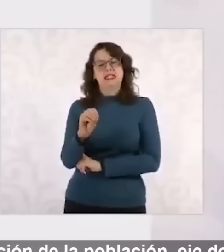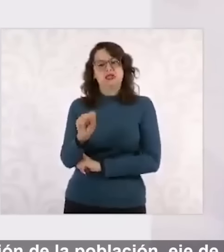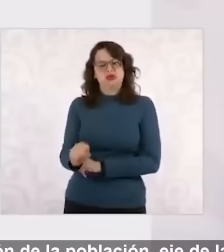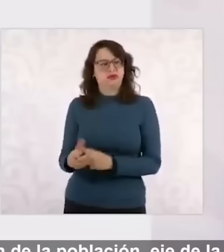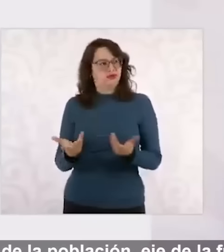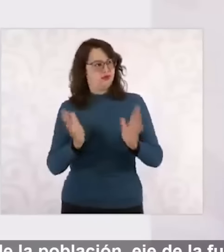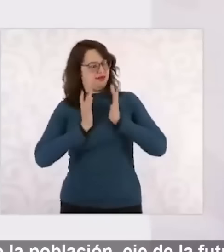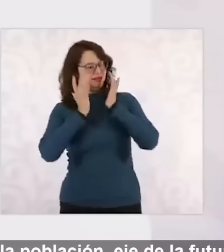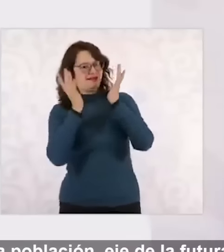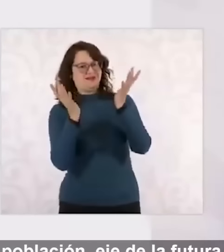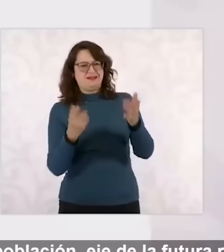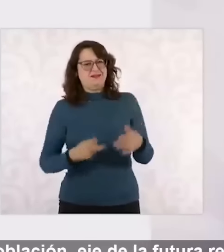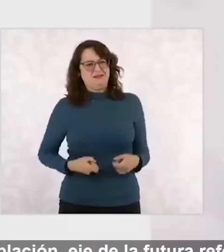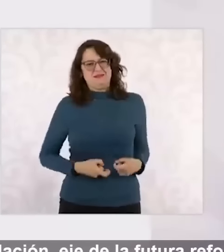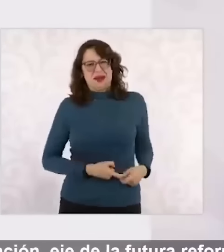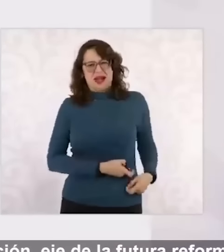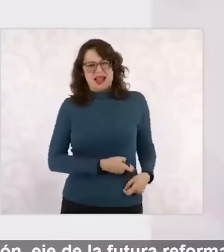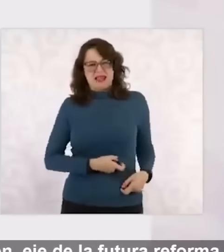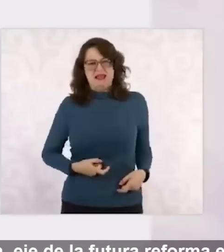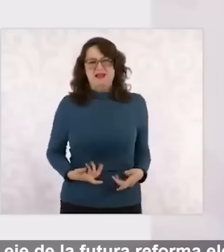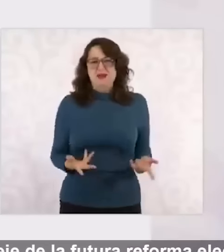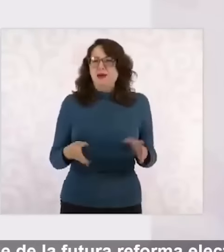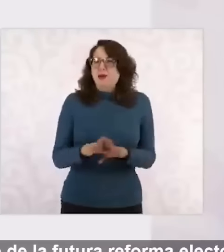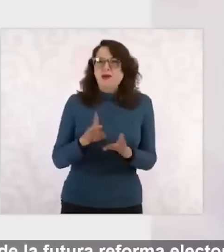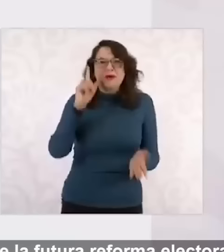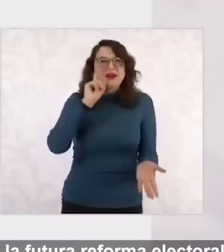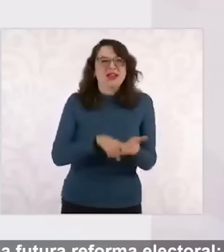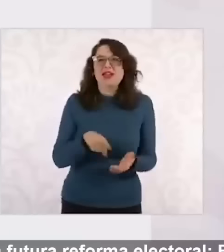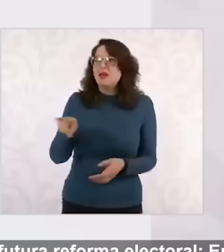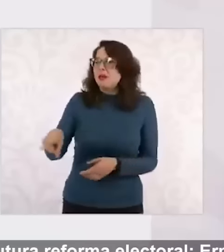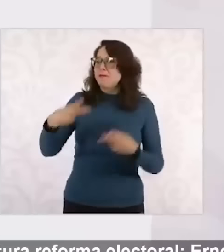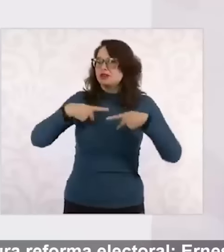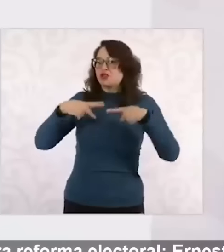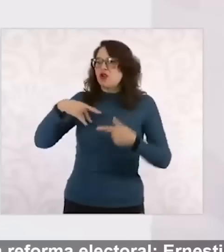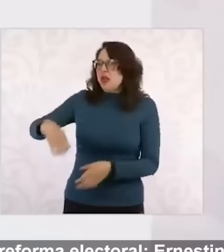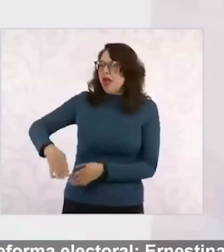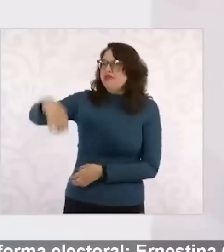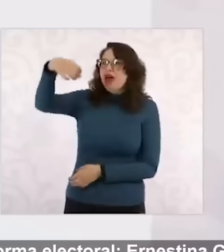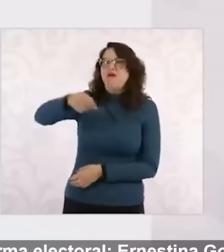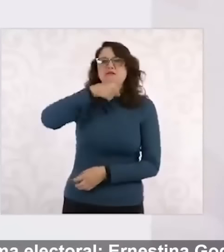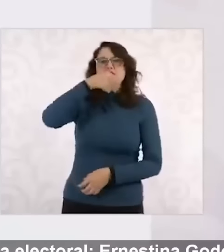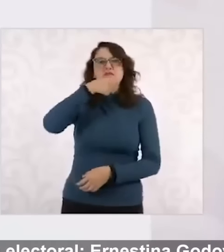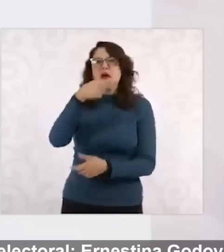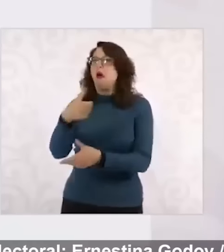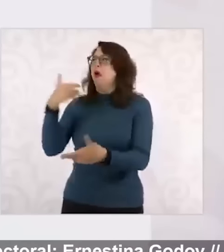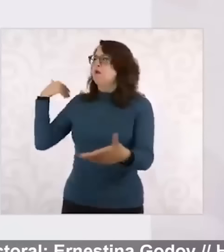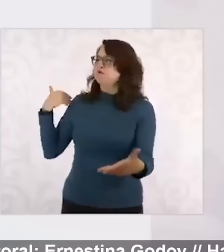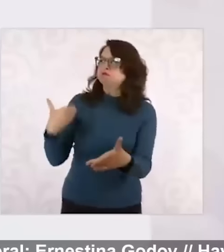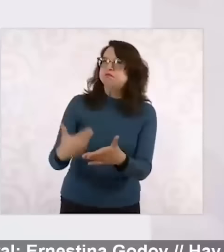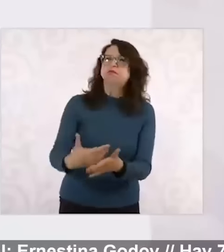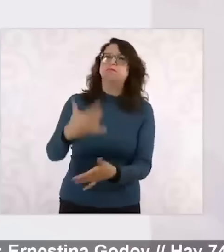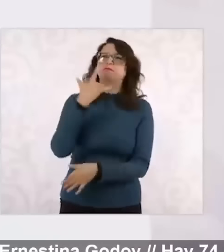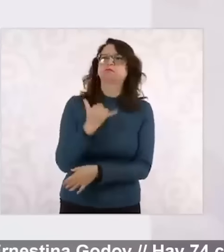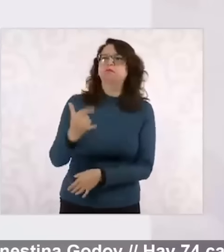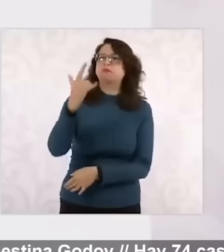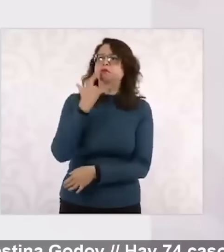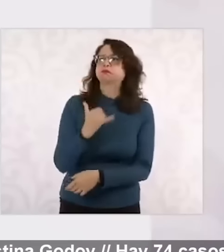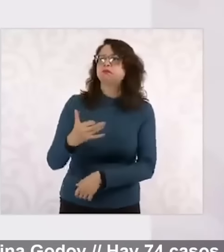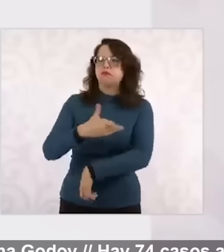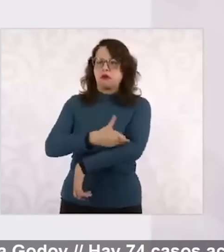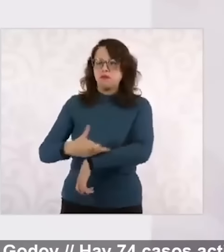adulto mayor, que ha dado su vida por su familia, por su comunidad, por el país, por la